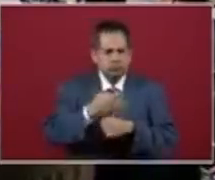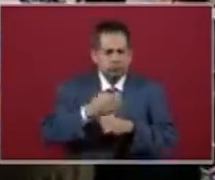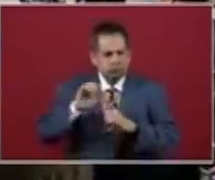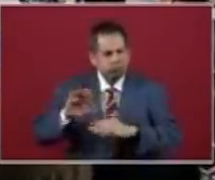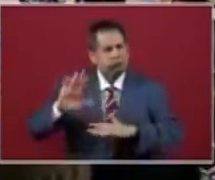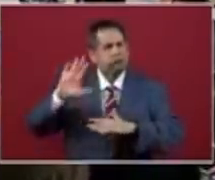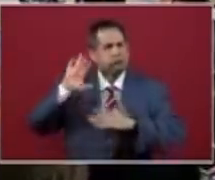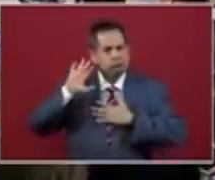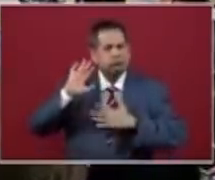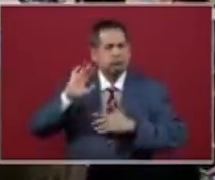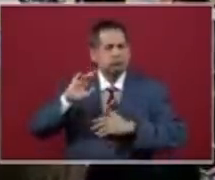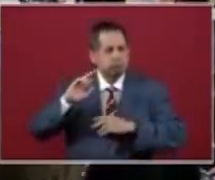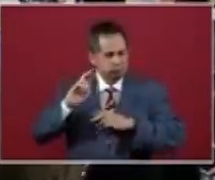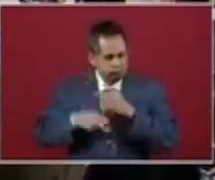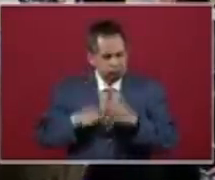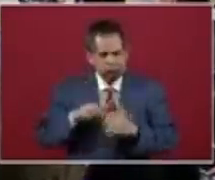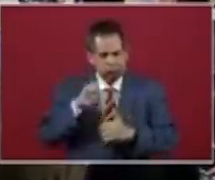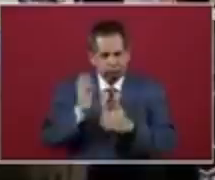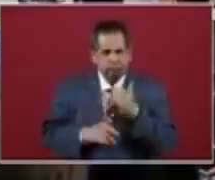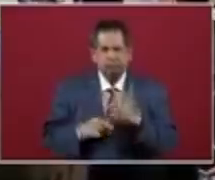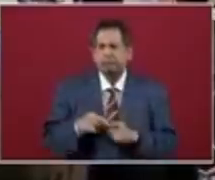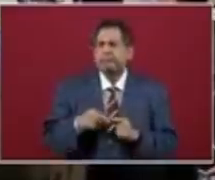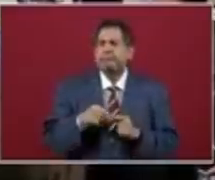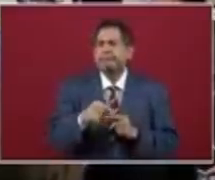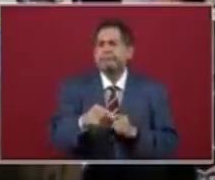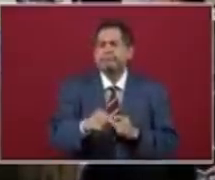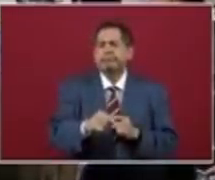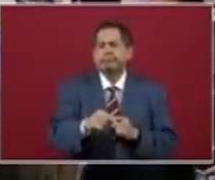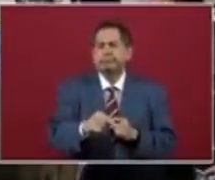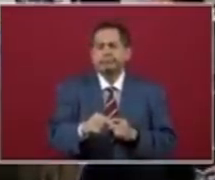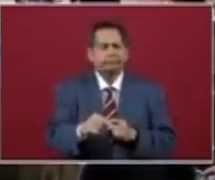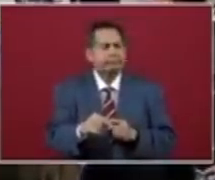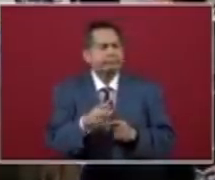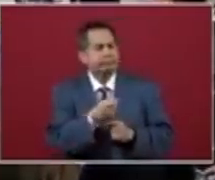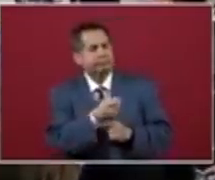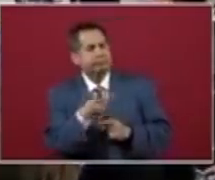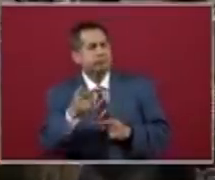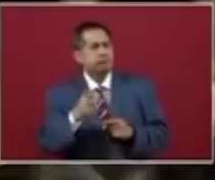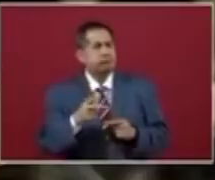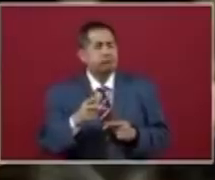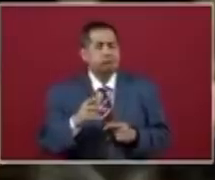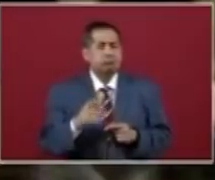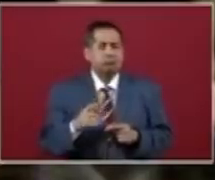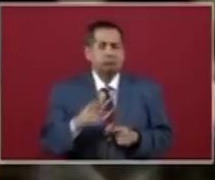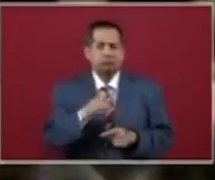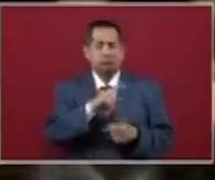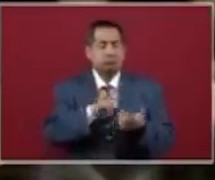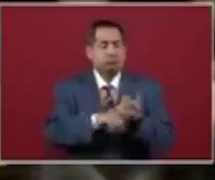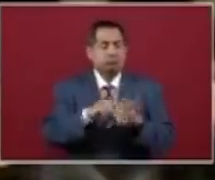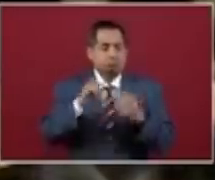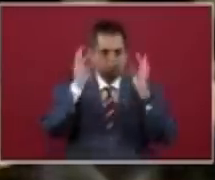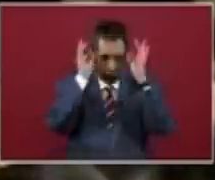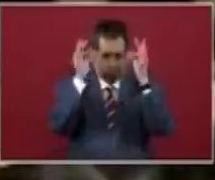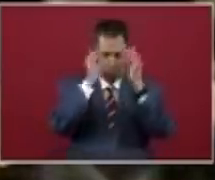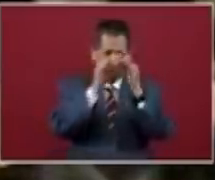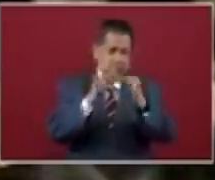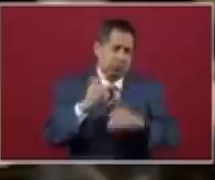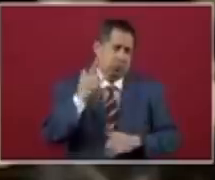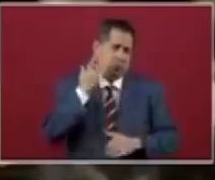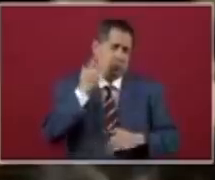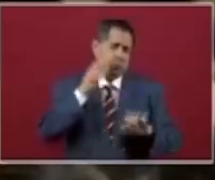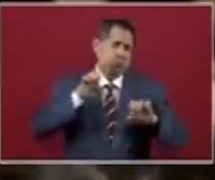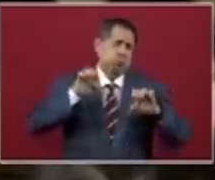de que se va a acabar con la vida de jeques que tienen los cónsules y embajadores?